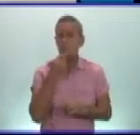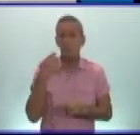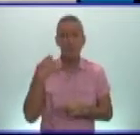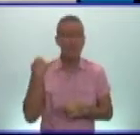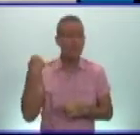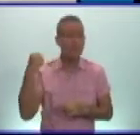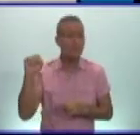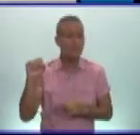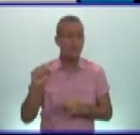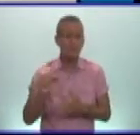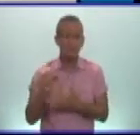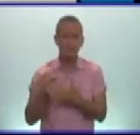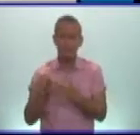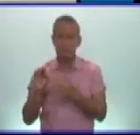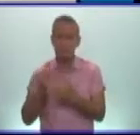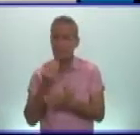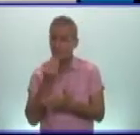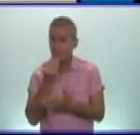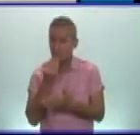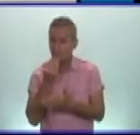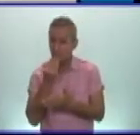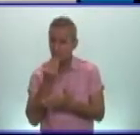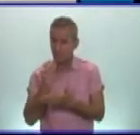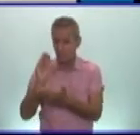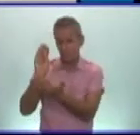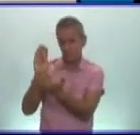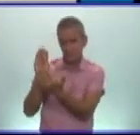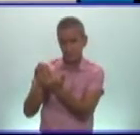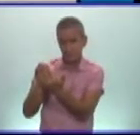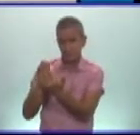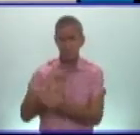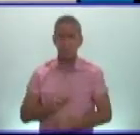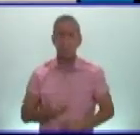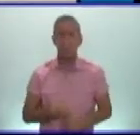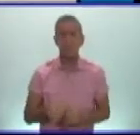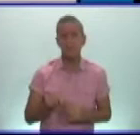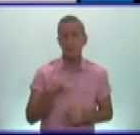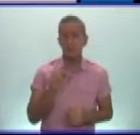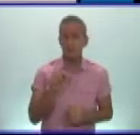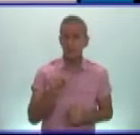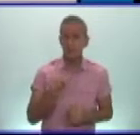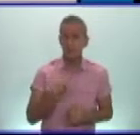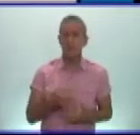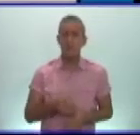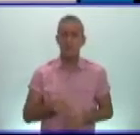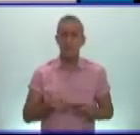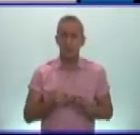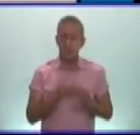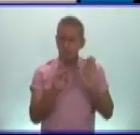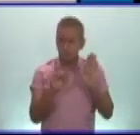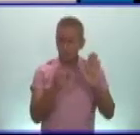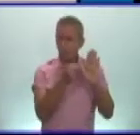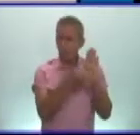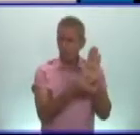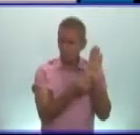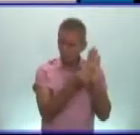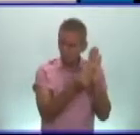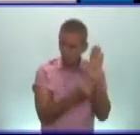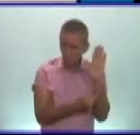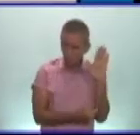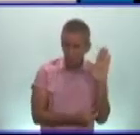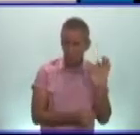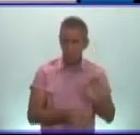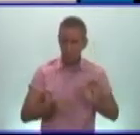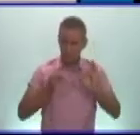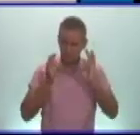Los datos tienen que ser claros y precisos para que la carta llegue a su destino. Si nos confundimos en la dirección,